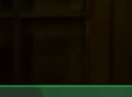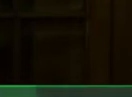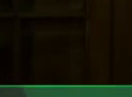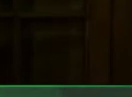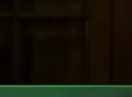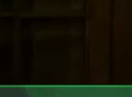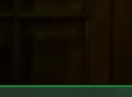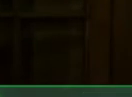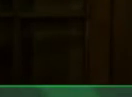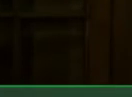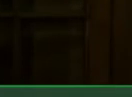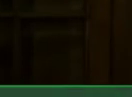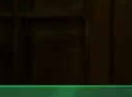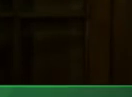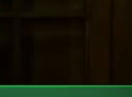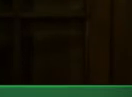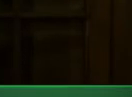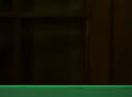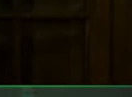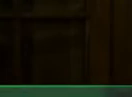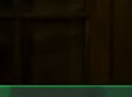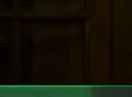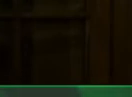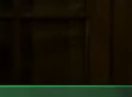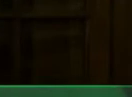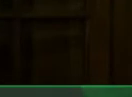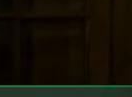Es decir, vamos a proponer,